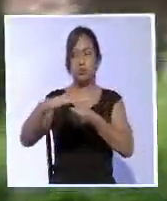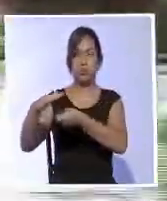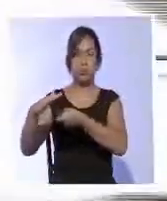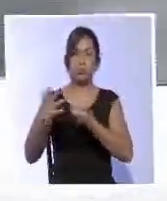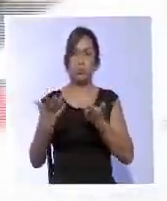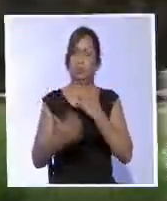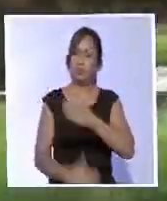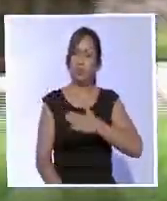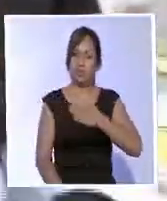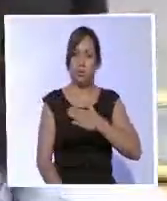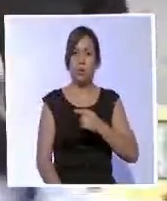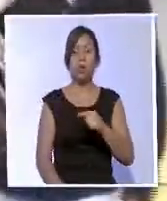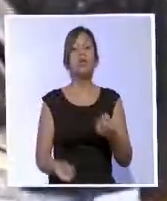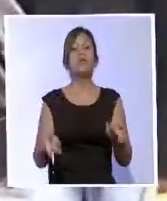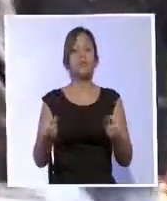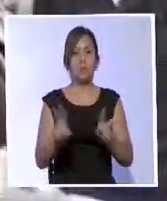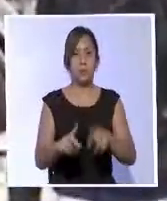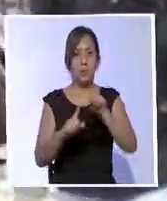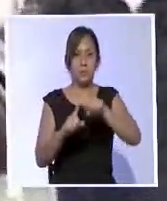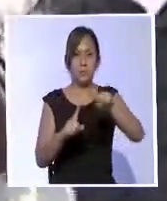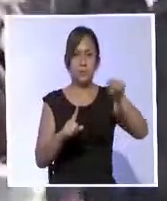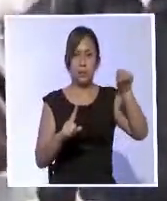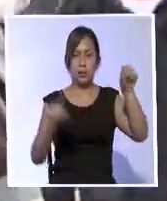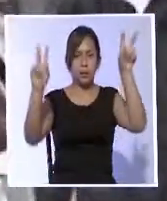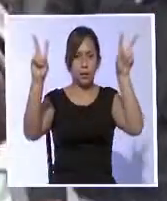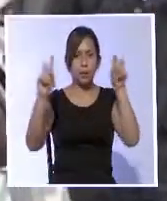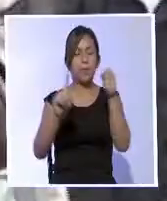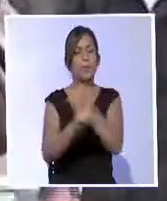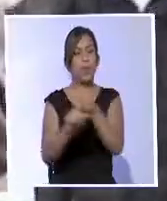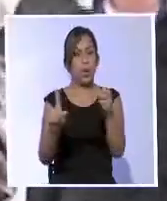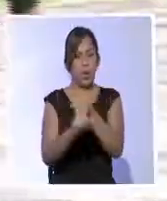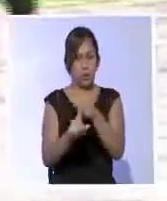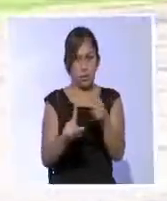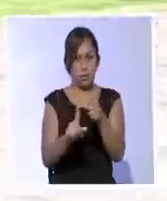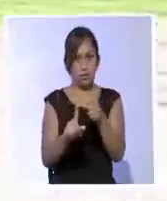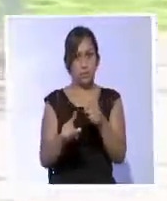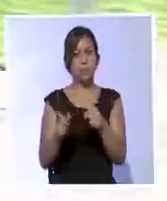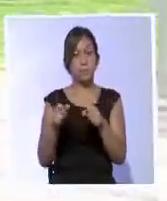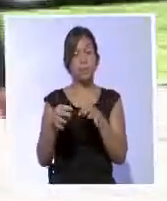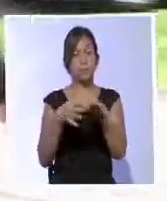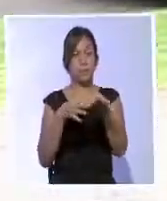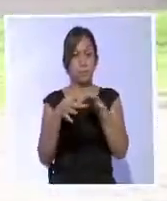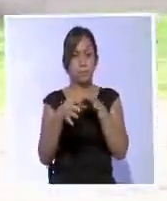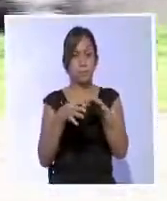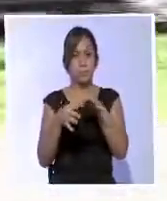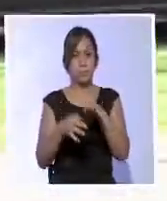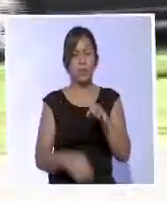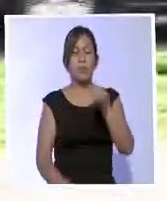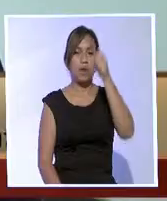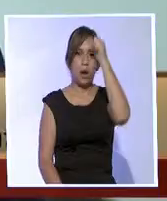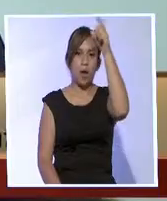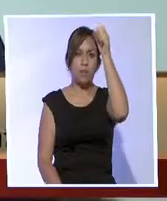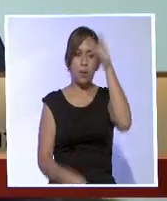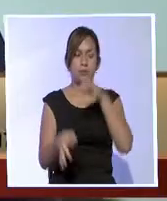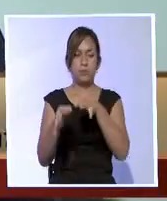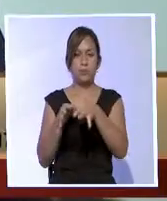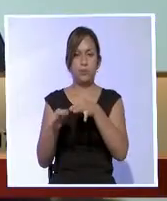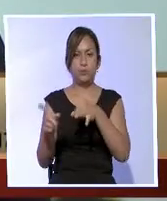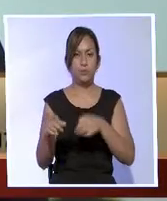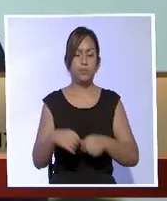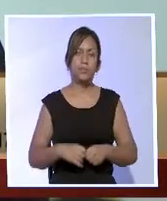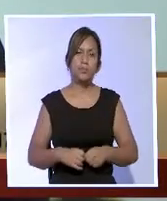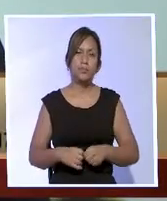función judicial a la construcción de un sistema de casos de violencia de género así lo explicó la asambleísta mónica alemán que